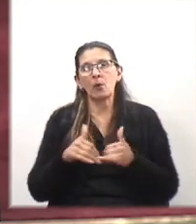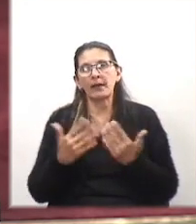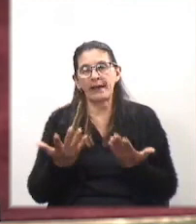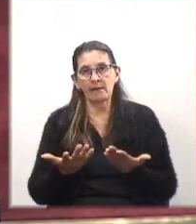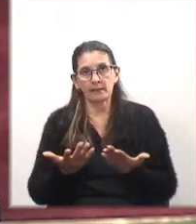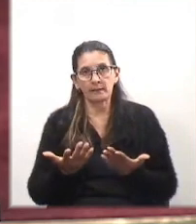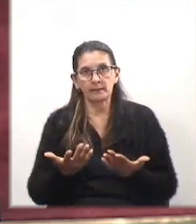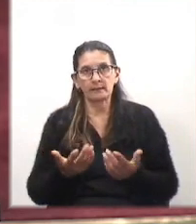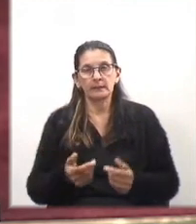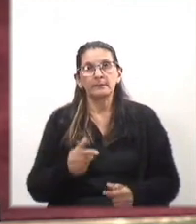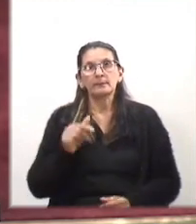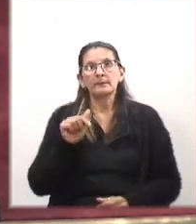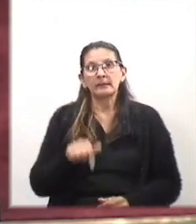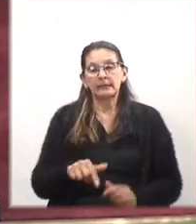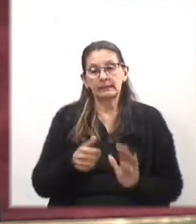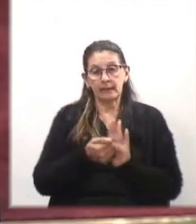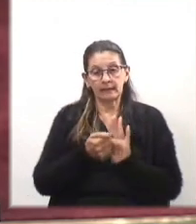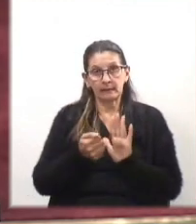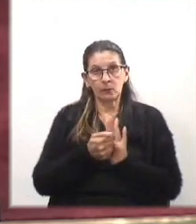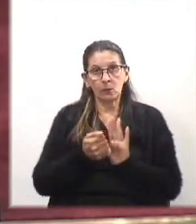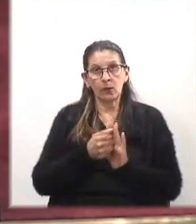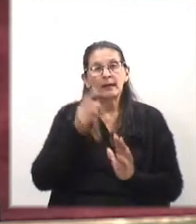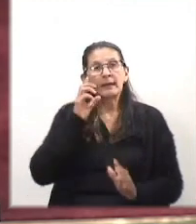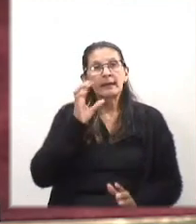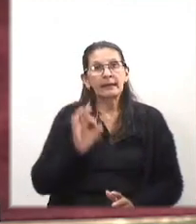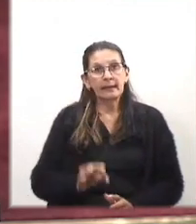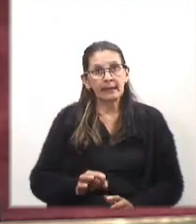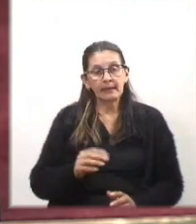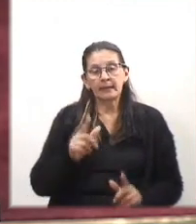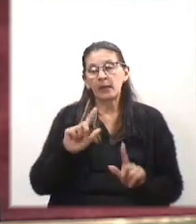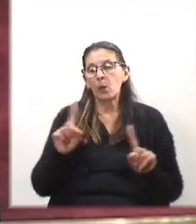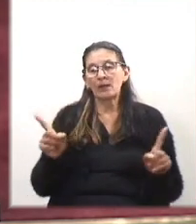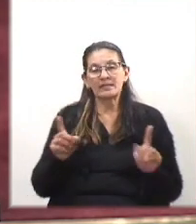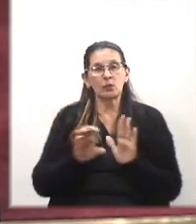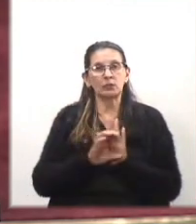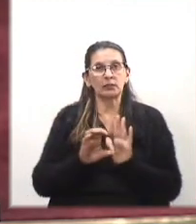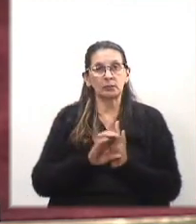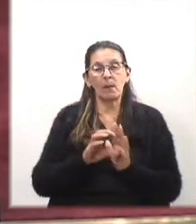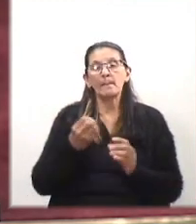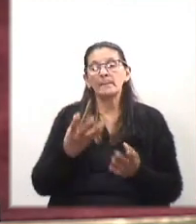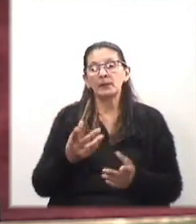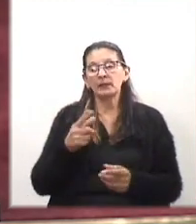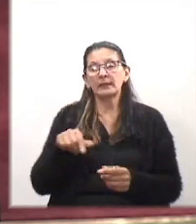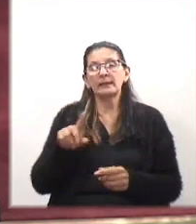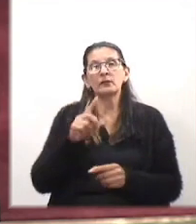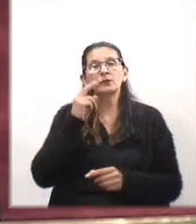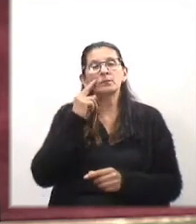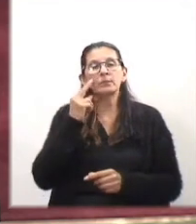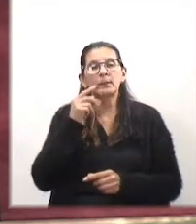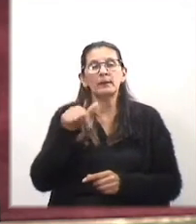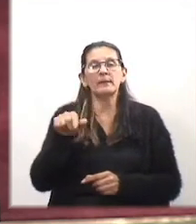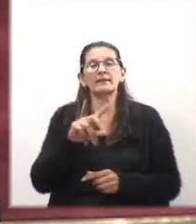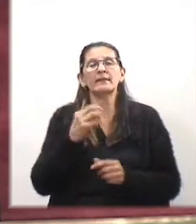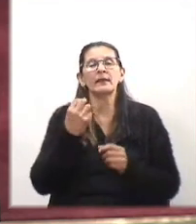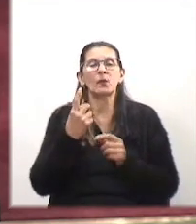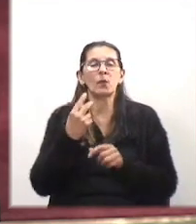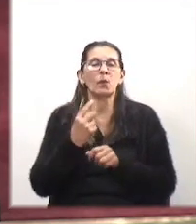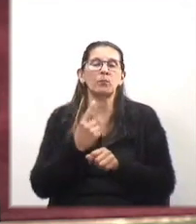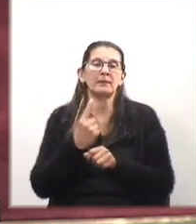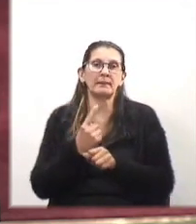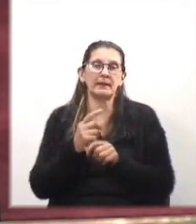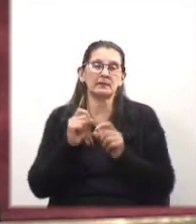gravosa. Este artículo creemos que es inconstitucional porque afecta a los principios de seguridad jurídica